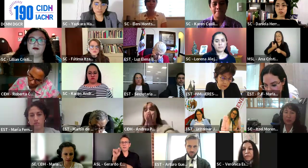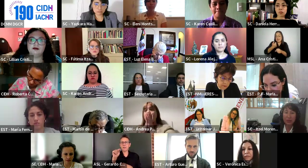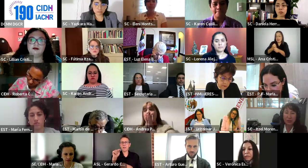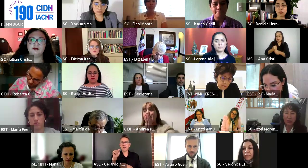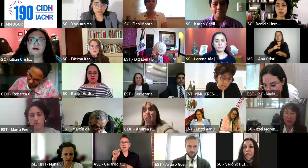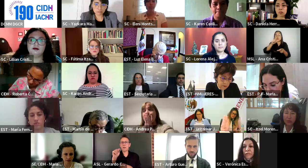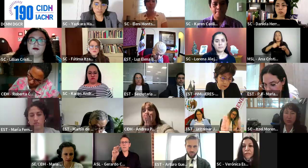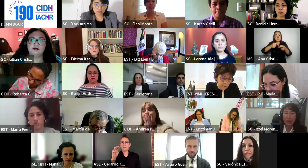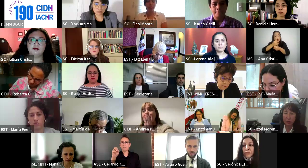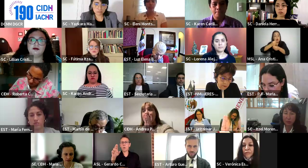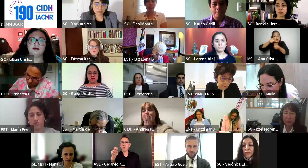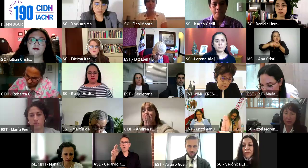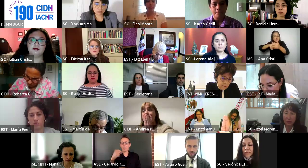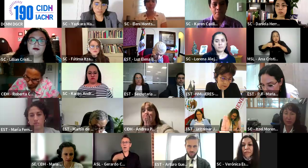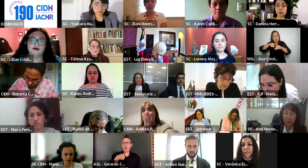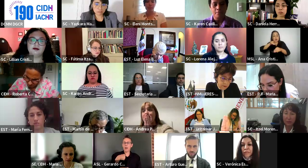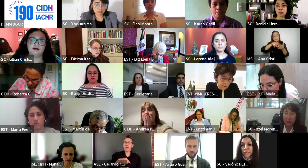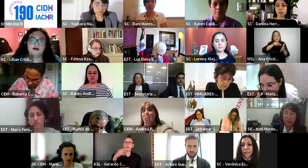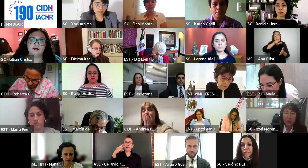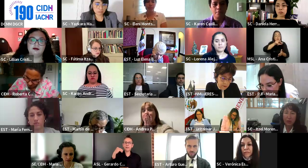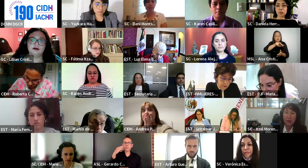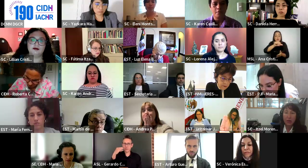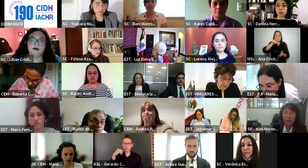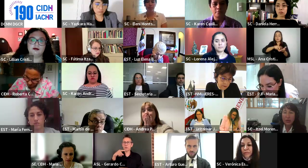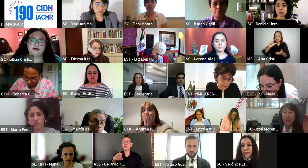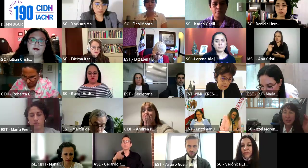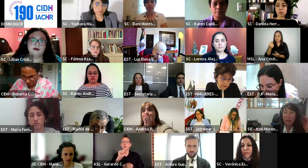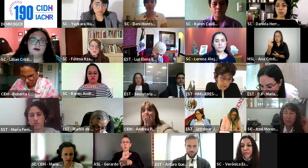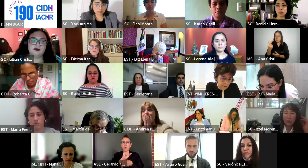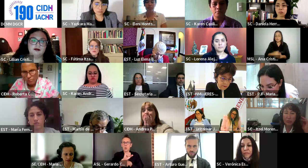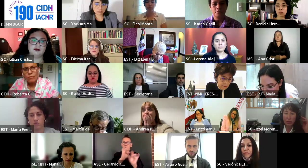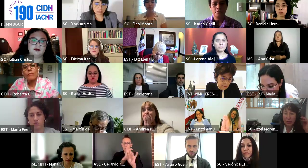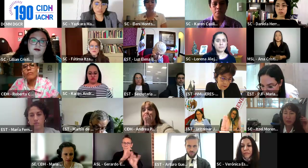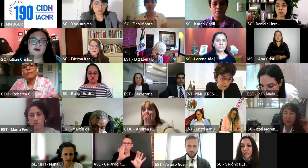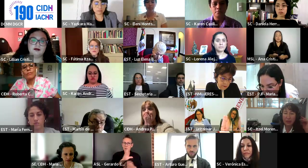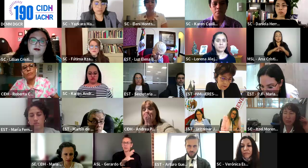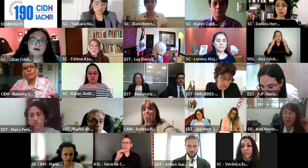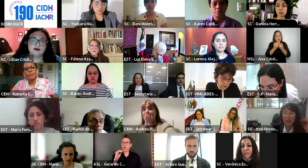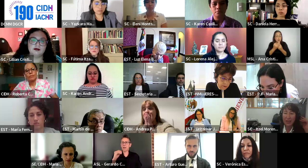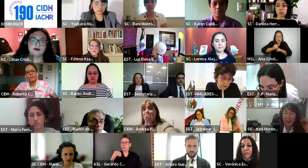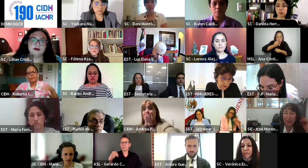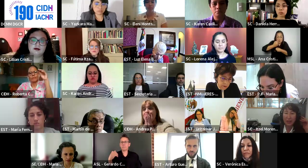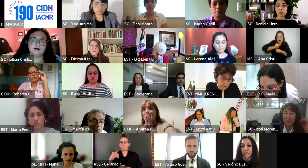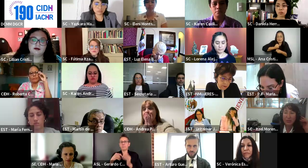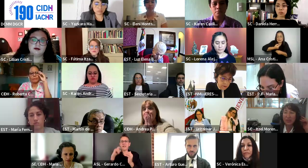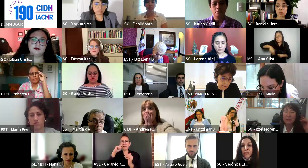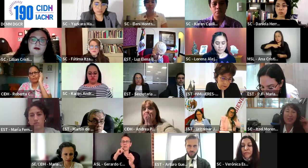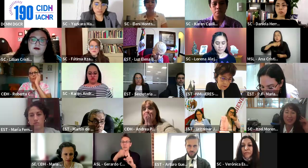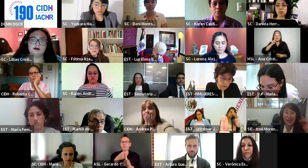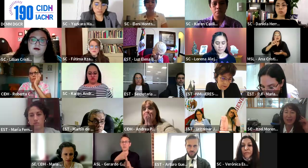del 2018 al 2022. La violencia que vivimos las mujeres con discapacidad